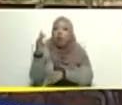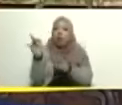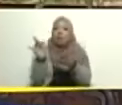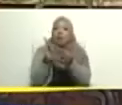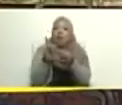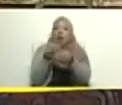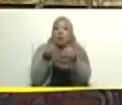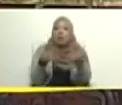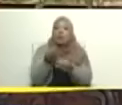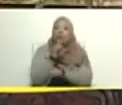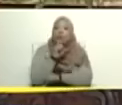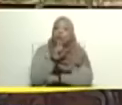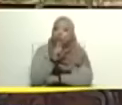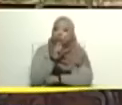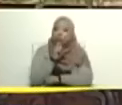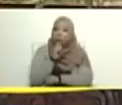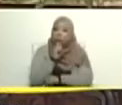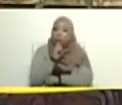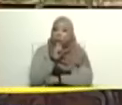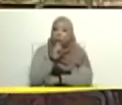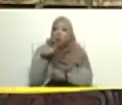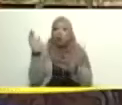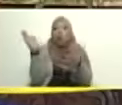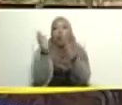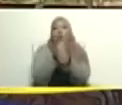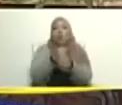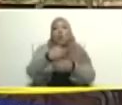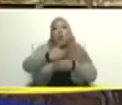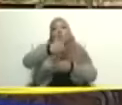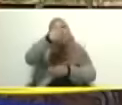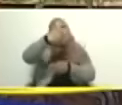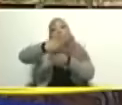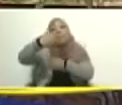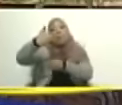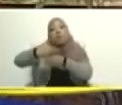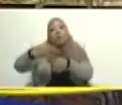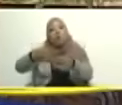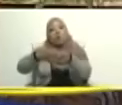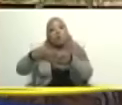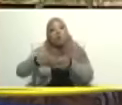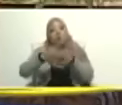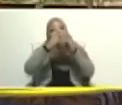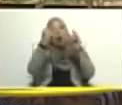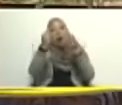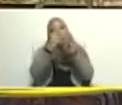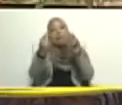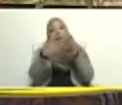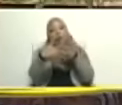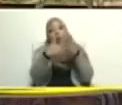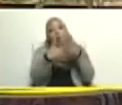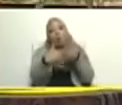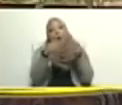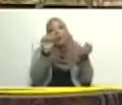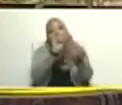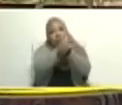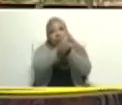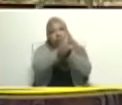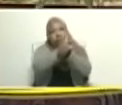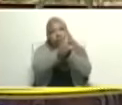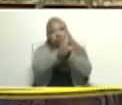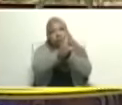Tratando de llegar a un paraíso y encuentras un muro, unos campos de concentración incluso, la cárcel,